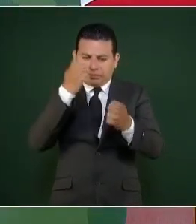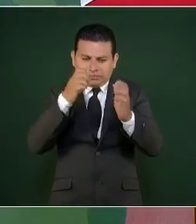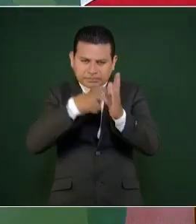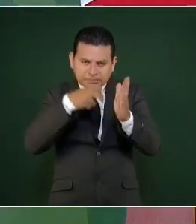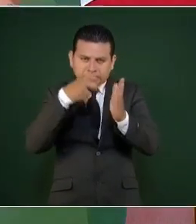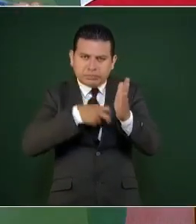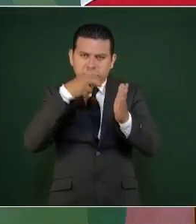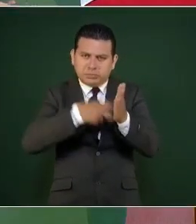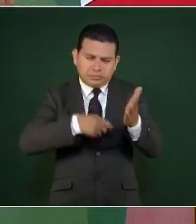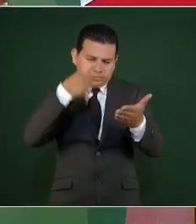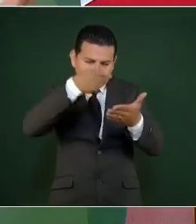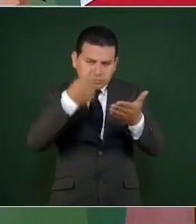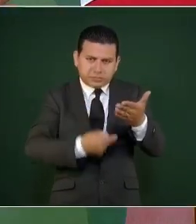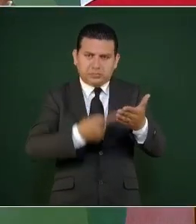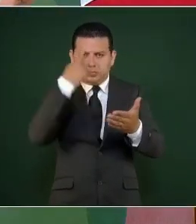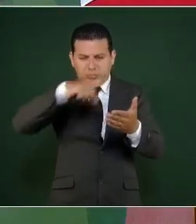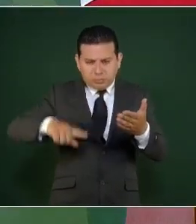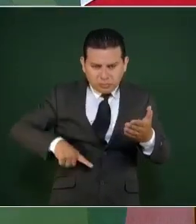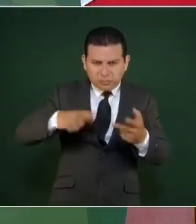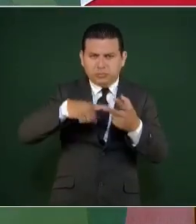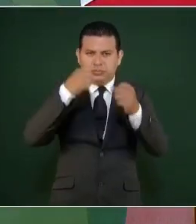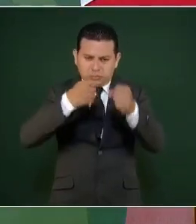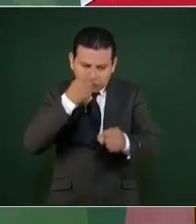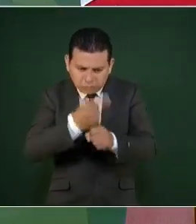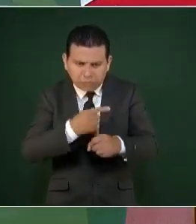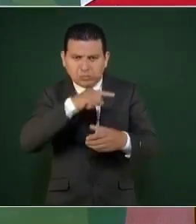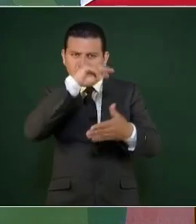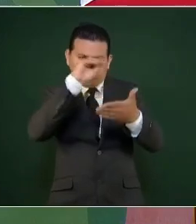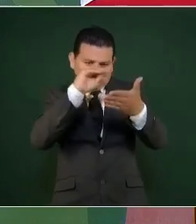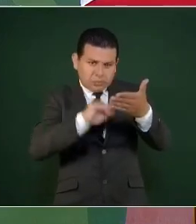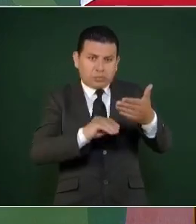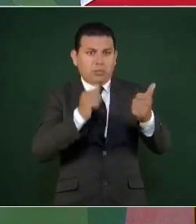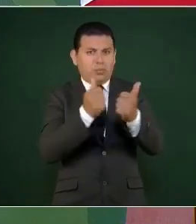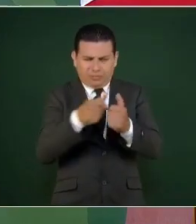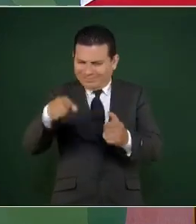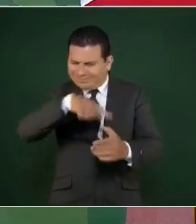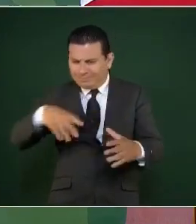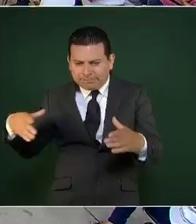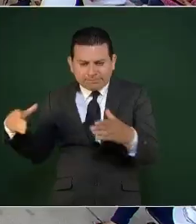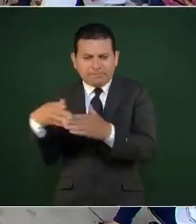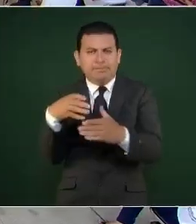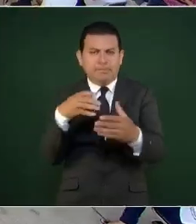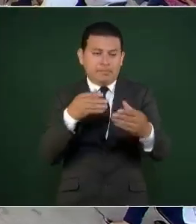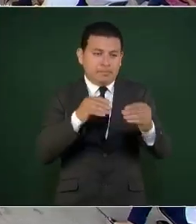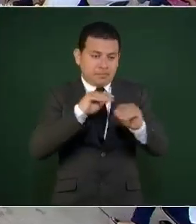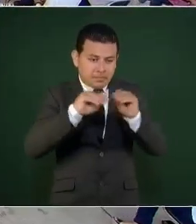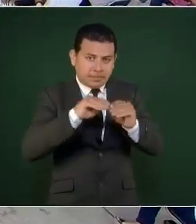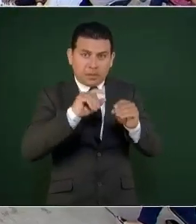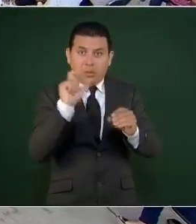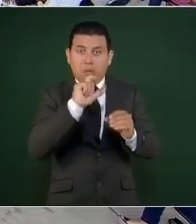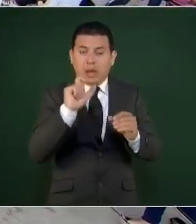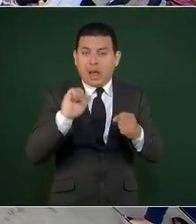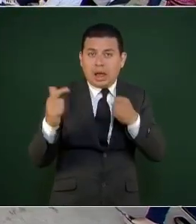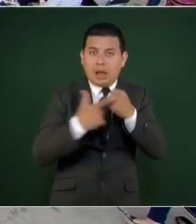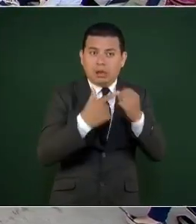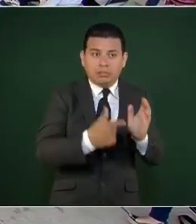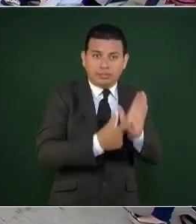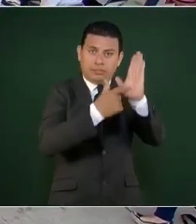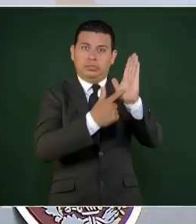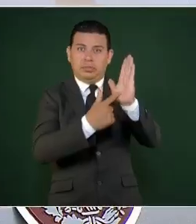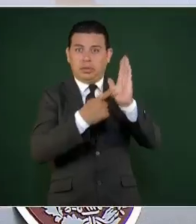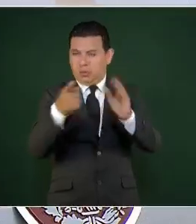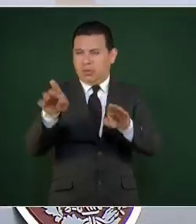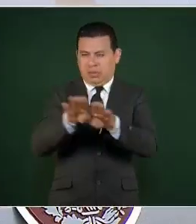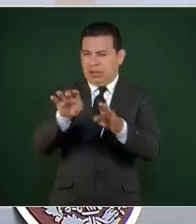con Gobernación, con Seguridad, con Sedena, con SEMAR, todos juntos actuando para que cuando se presente un hecho como el que